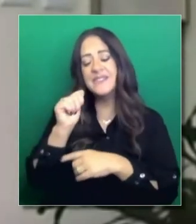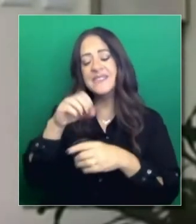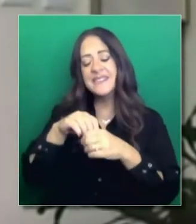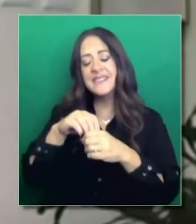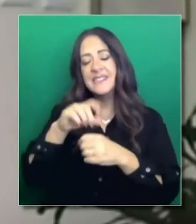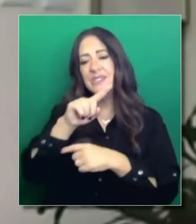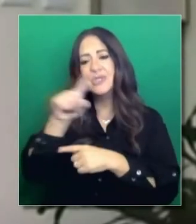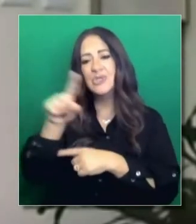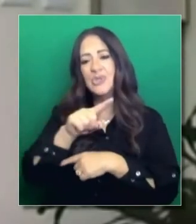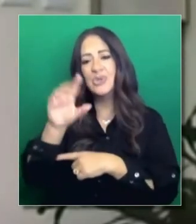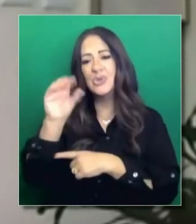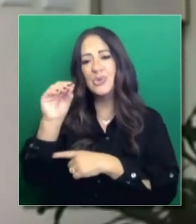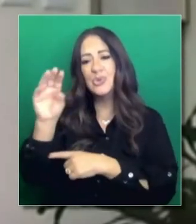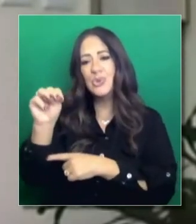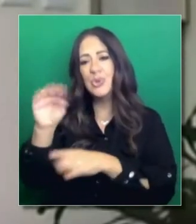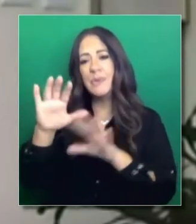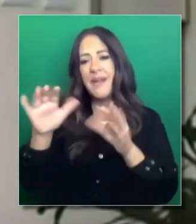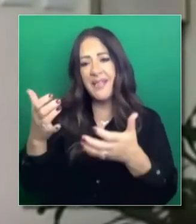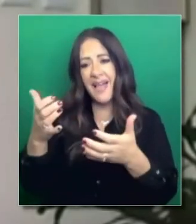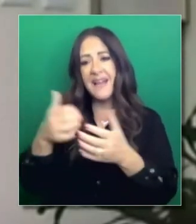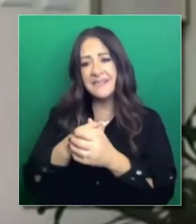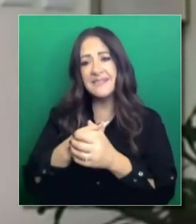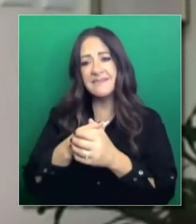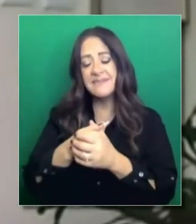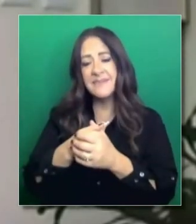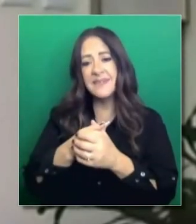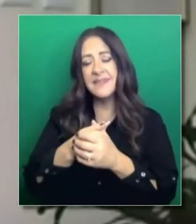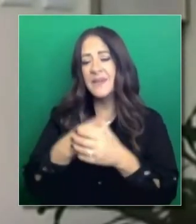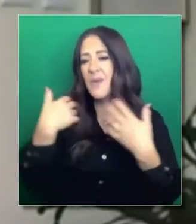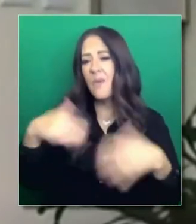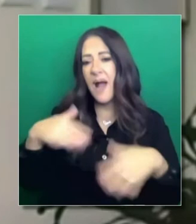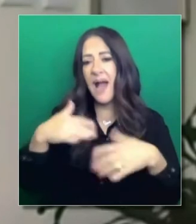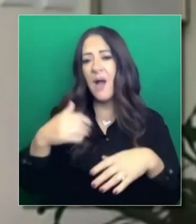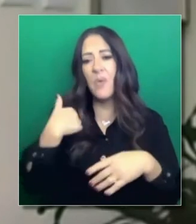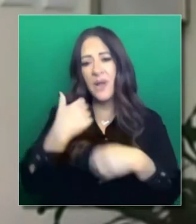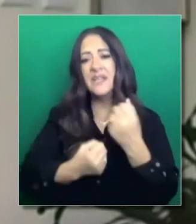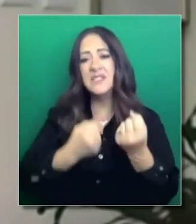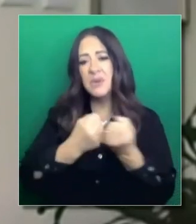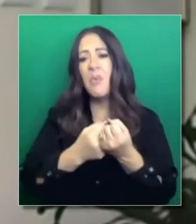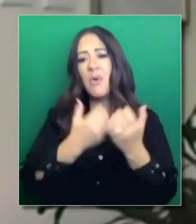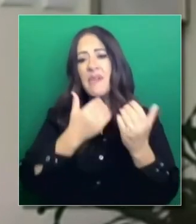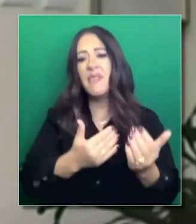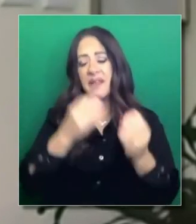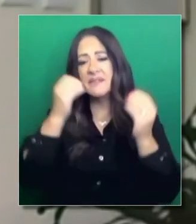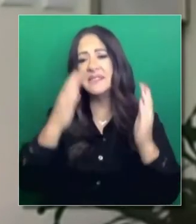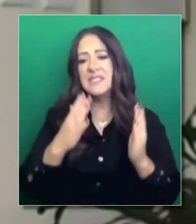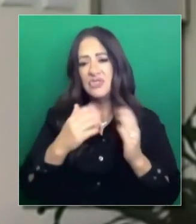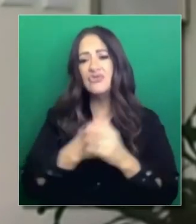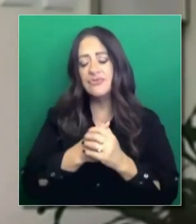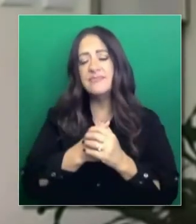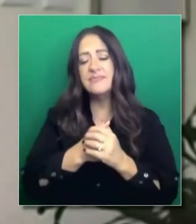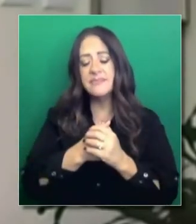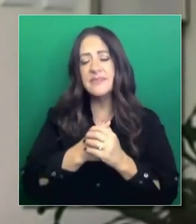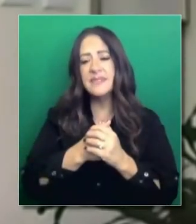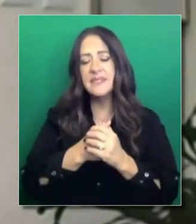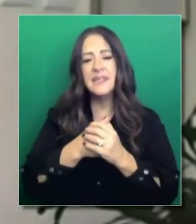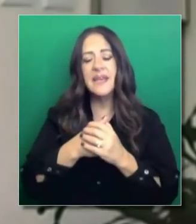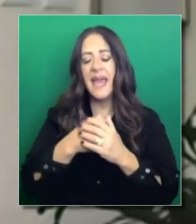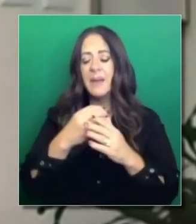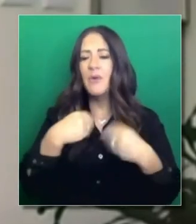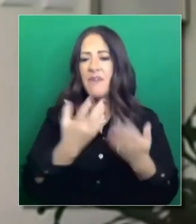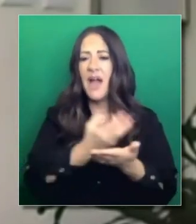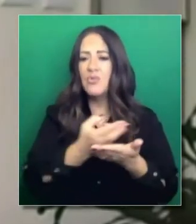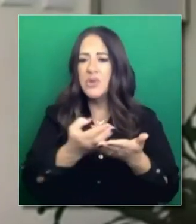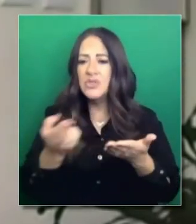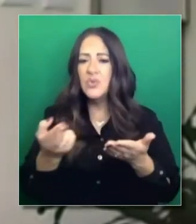a otros en las clases por Zoom. Esta es una parte muy importante para poder fomentar sus esfuerzos para que